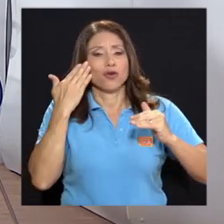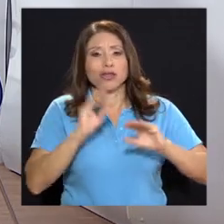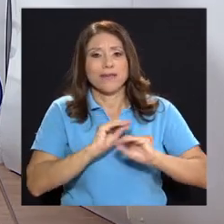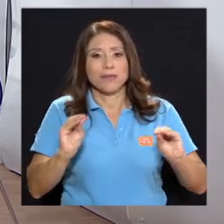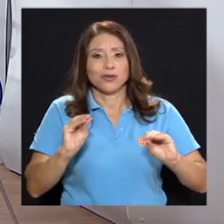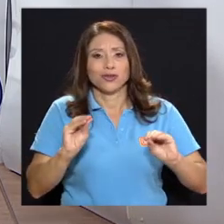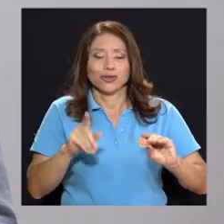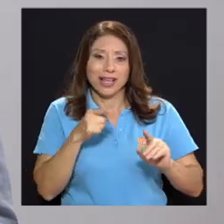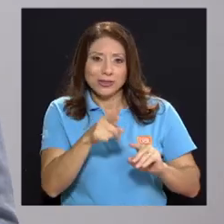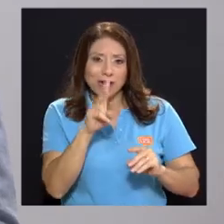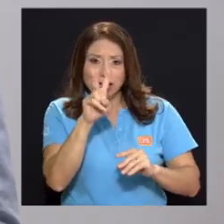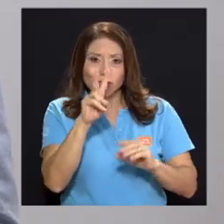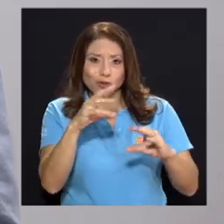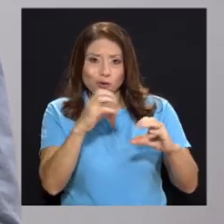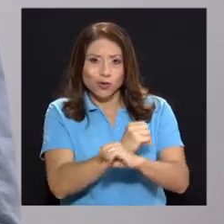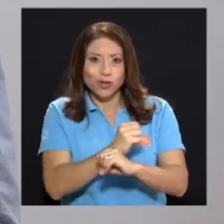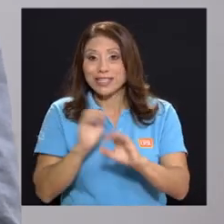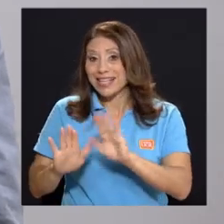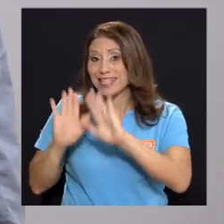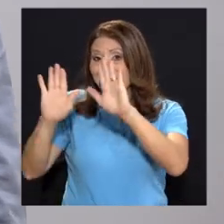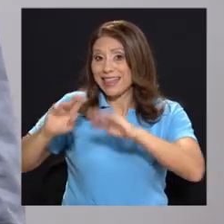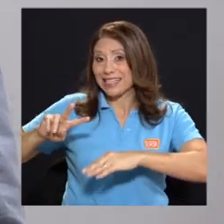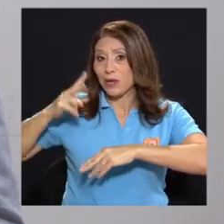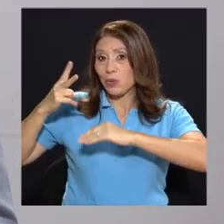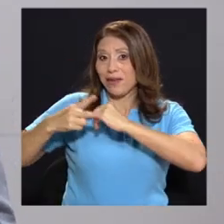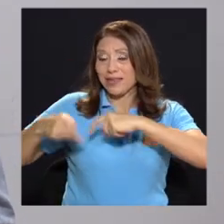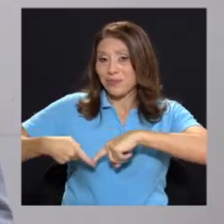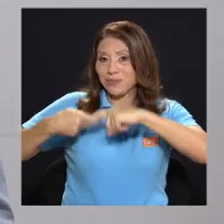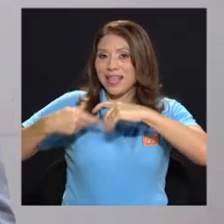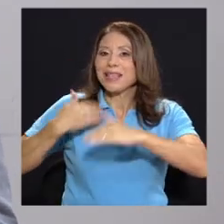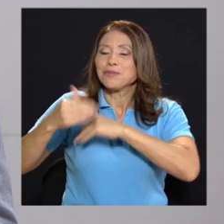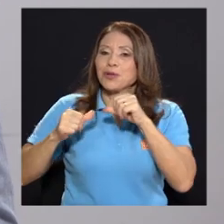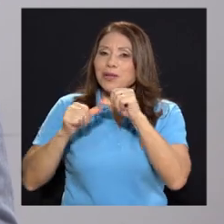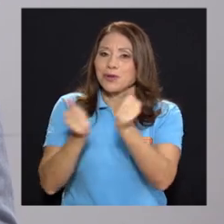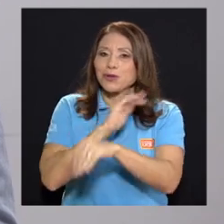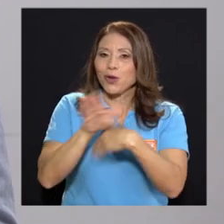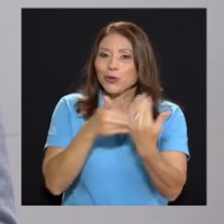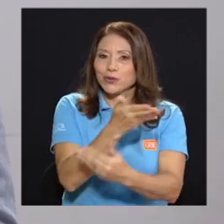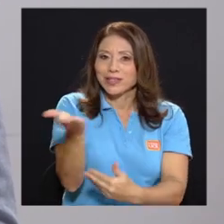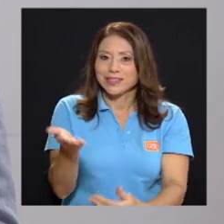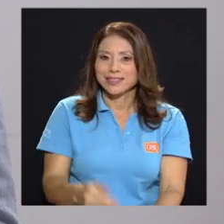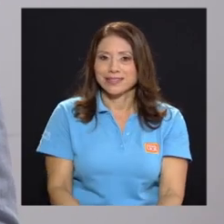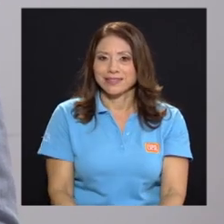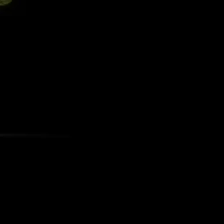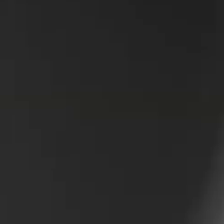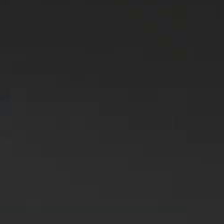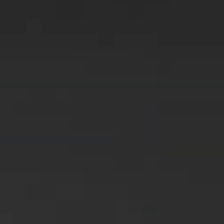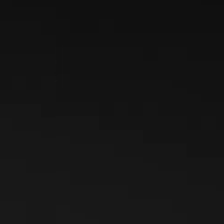excelente permíteme hacer una segunda pausa regresamos con todas y todos ustedes